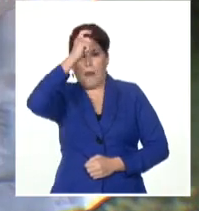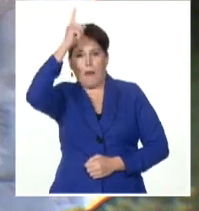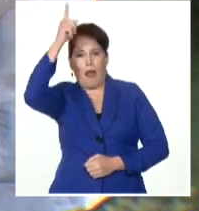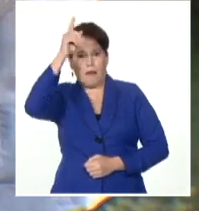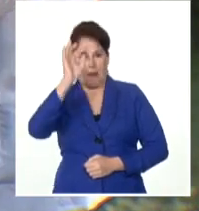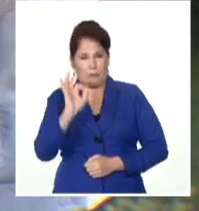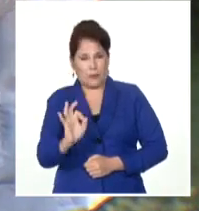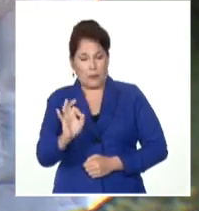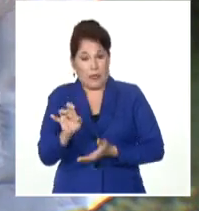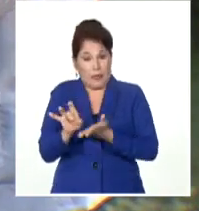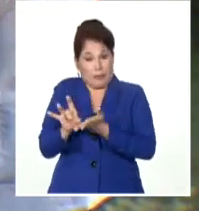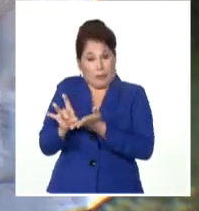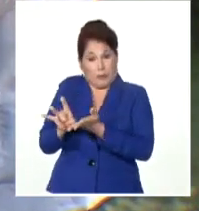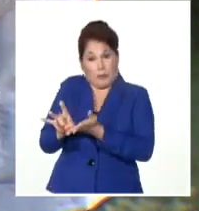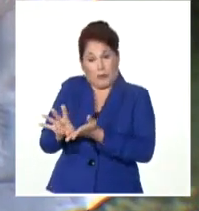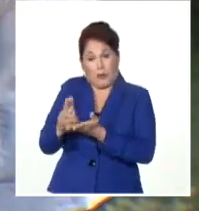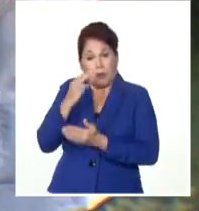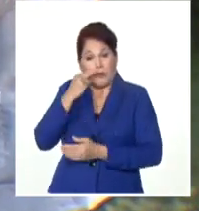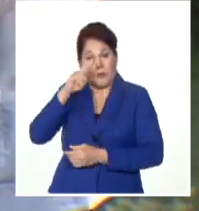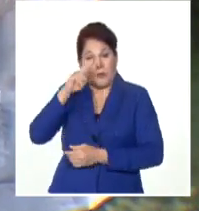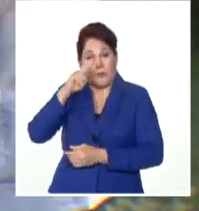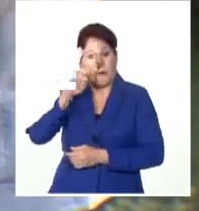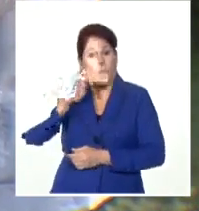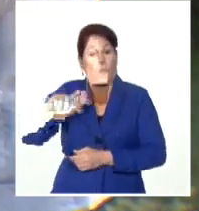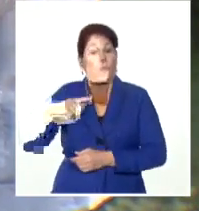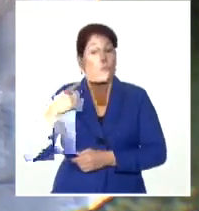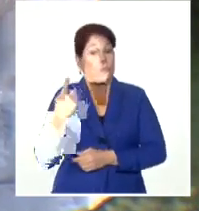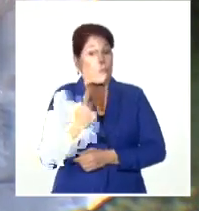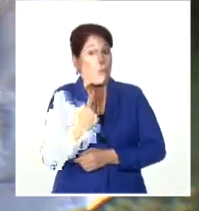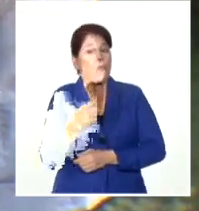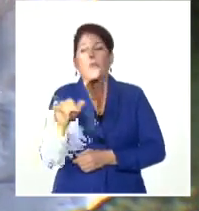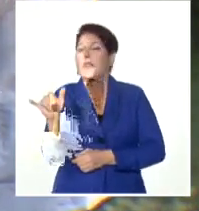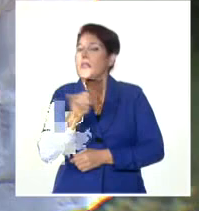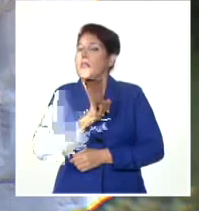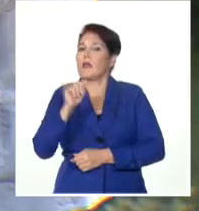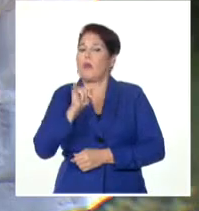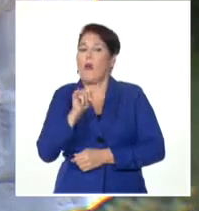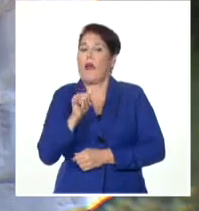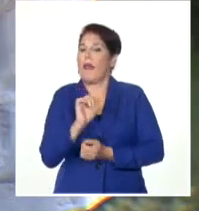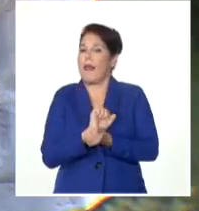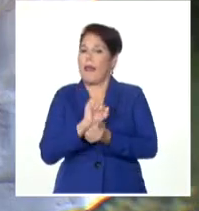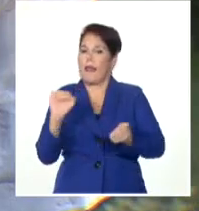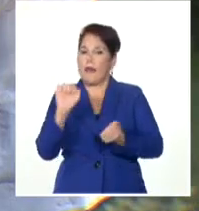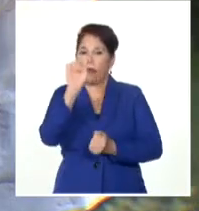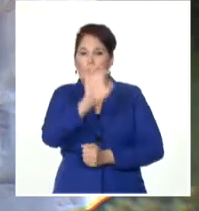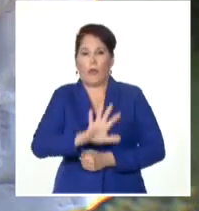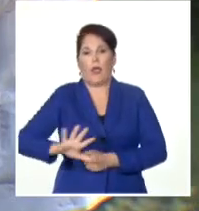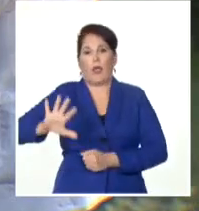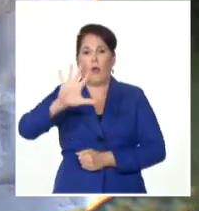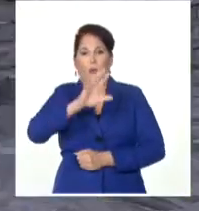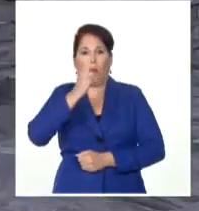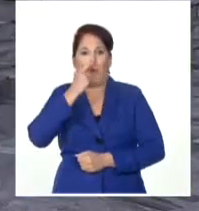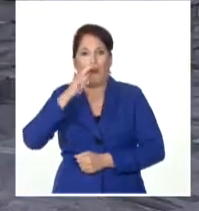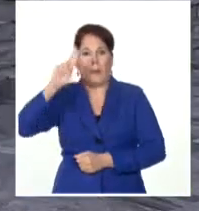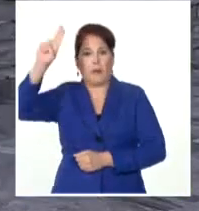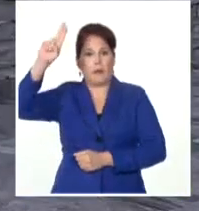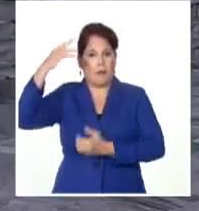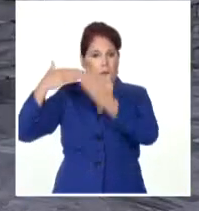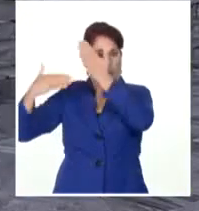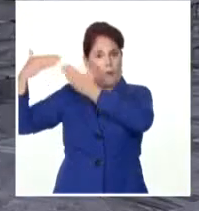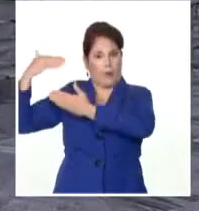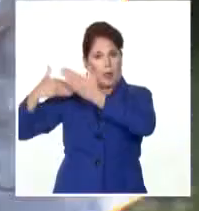solo expulsando al agresor de nuestra tierra, sino también liberando a Europa de la peste neonazista.